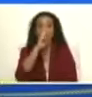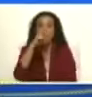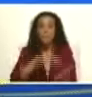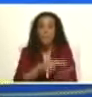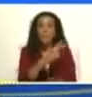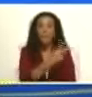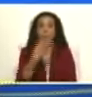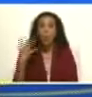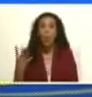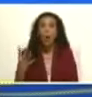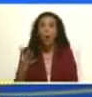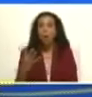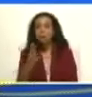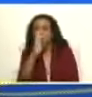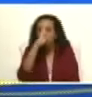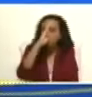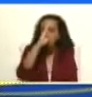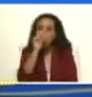entre copas y medianoche.